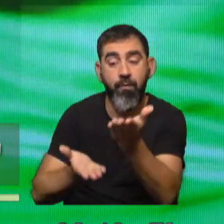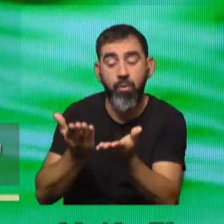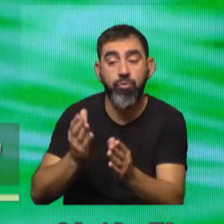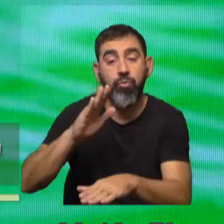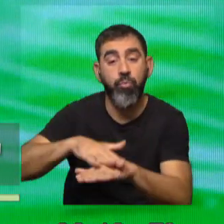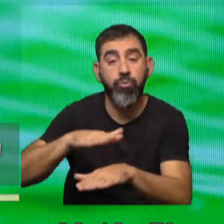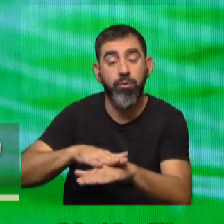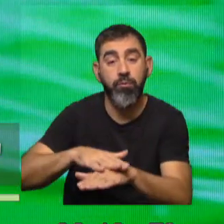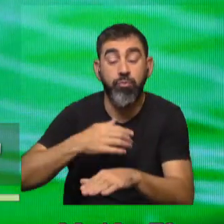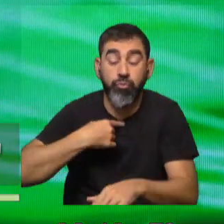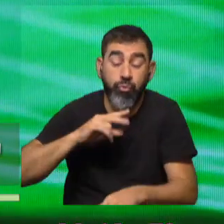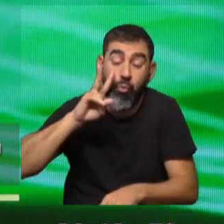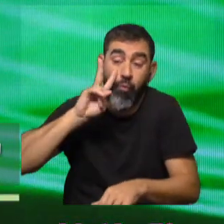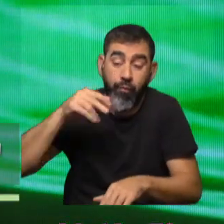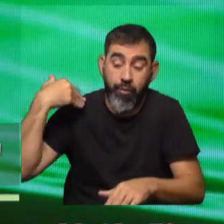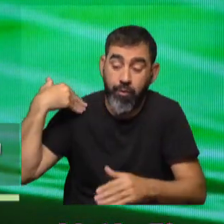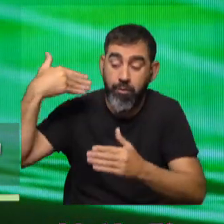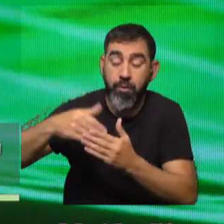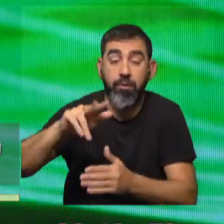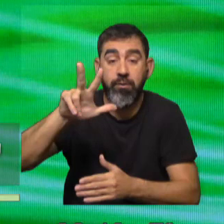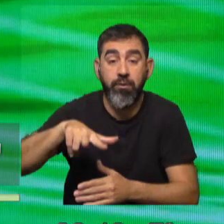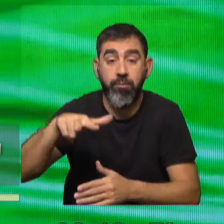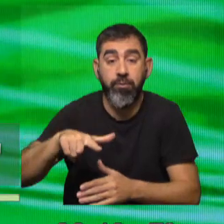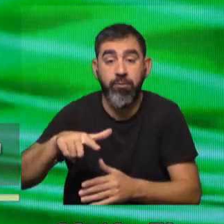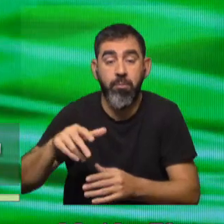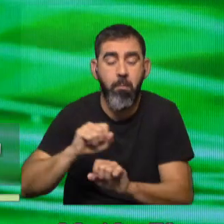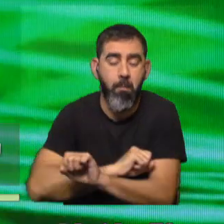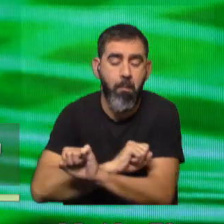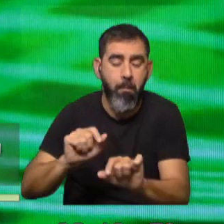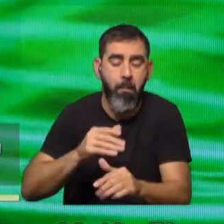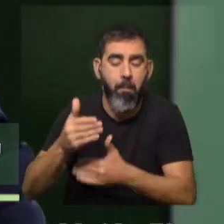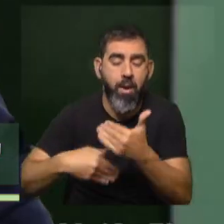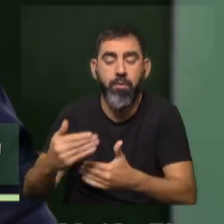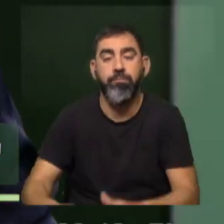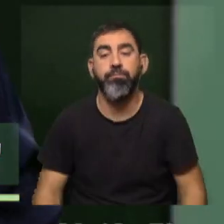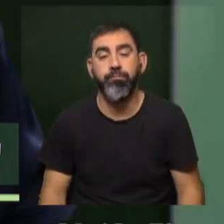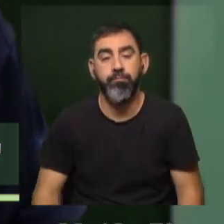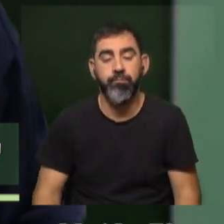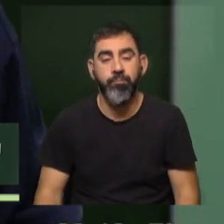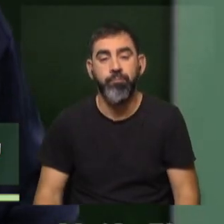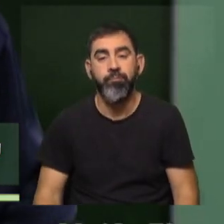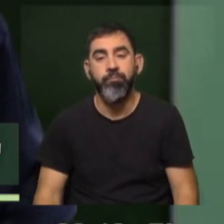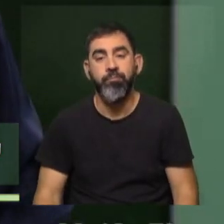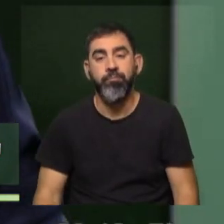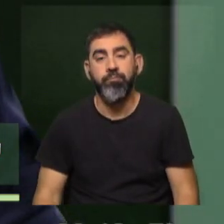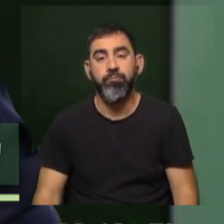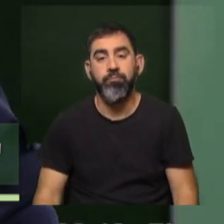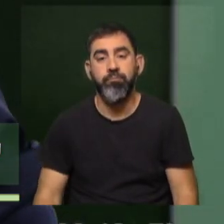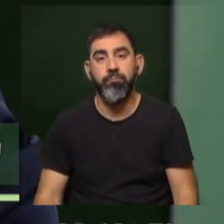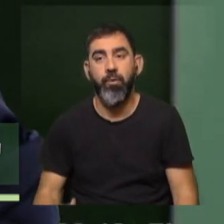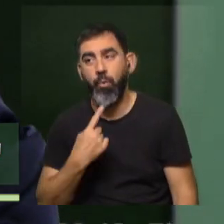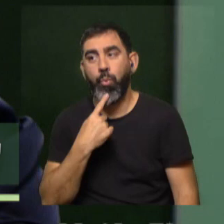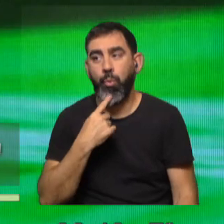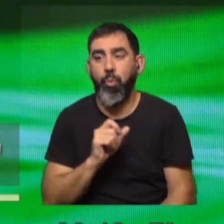lo que he visto en estos últimos tres meses es que eso ha funcionado mal Eduardo me dejó más preguntas